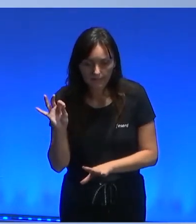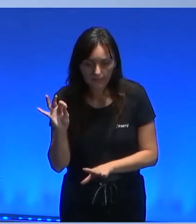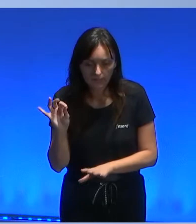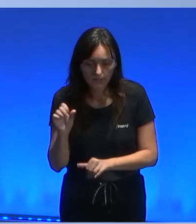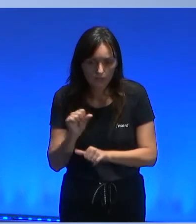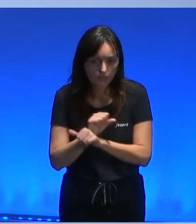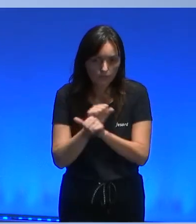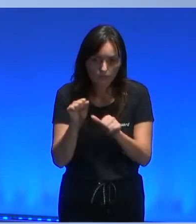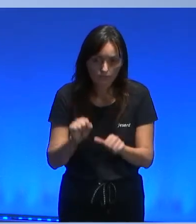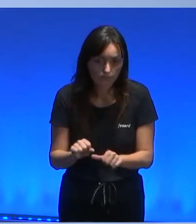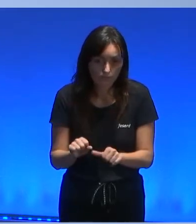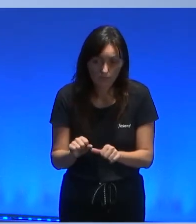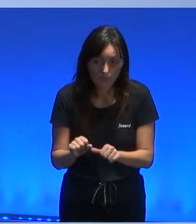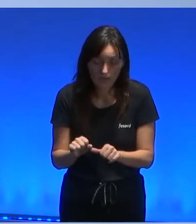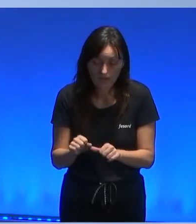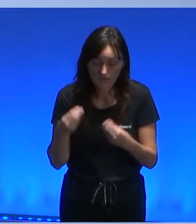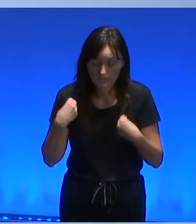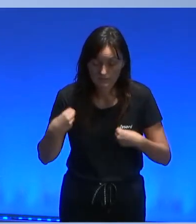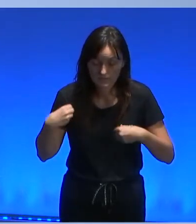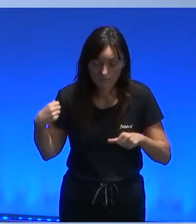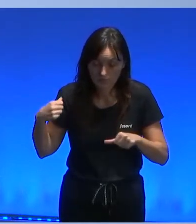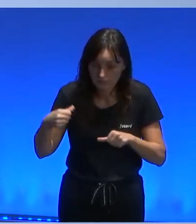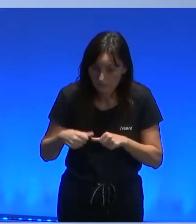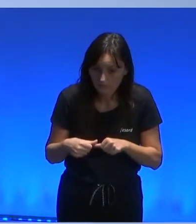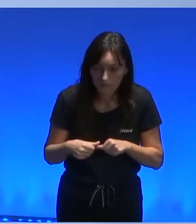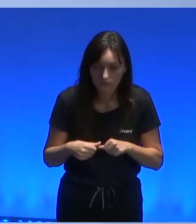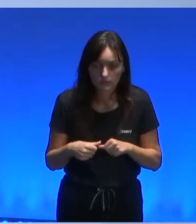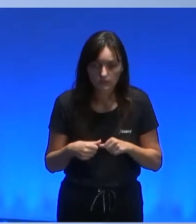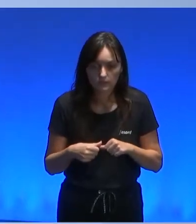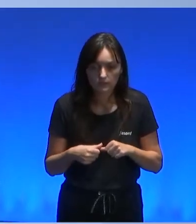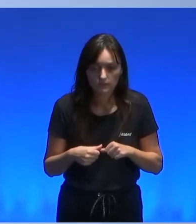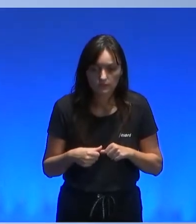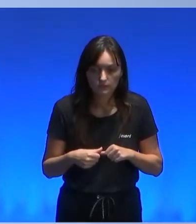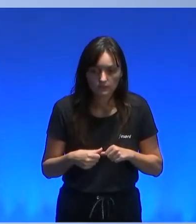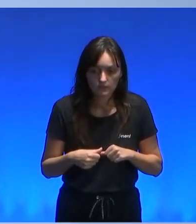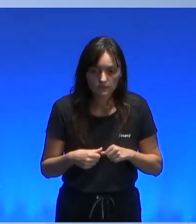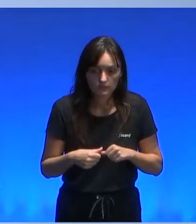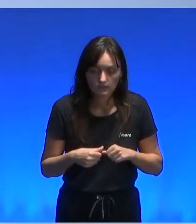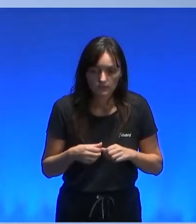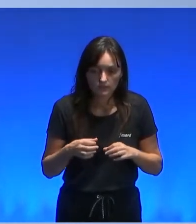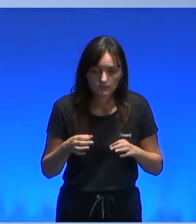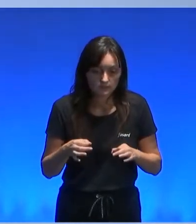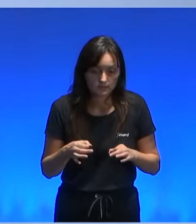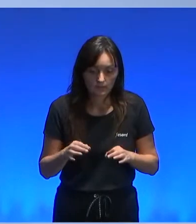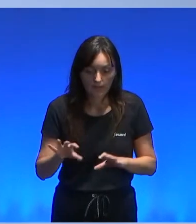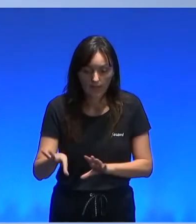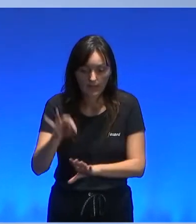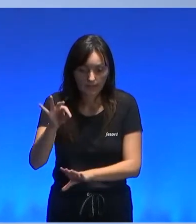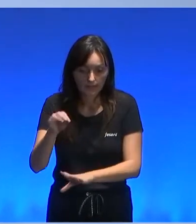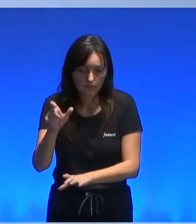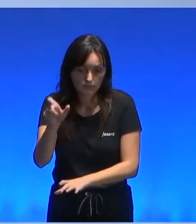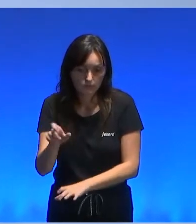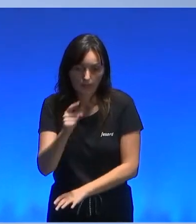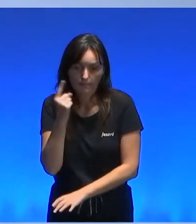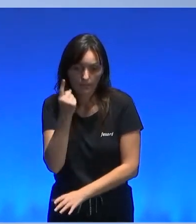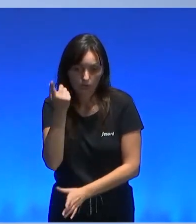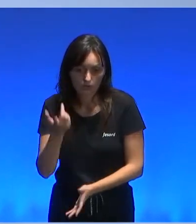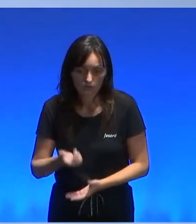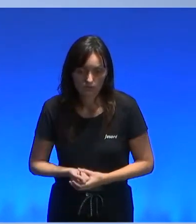forma tradicional, por ejemplo, de elección, van a salir los mejores.